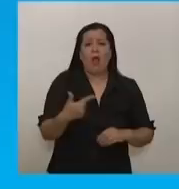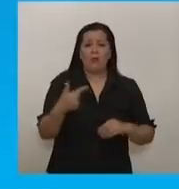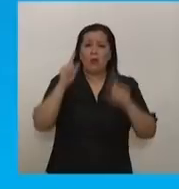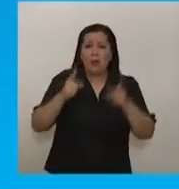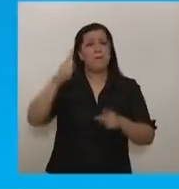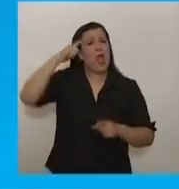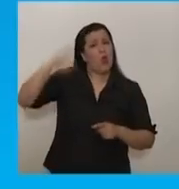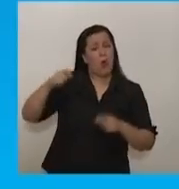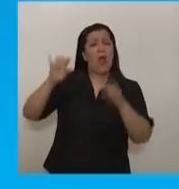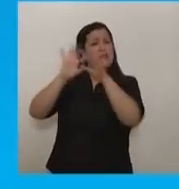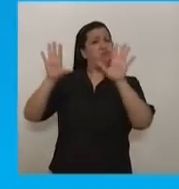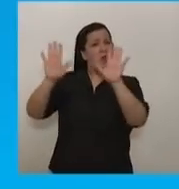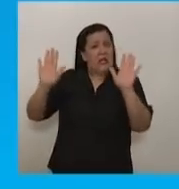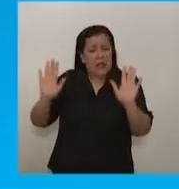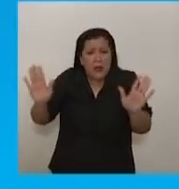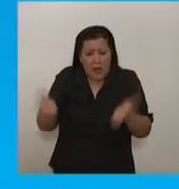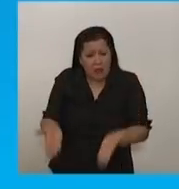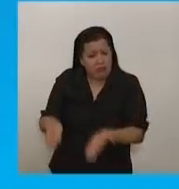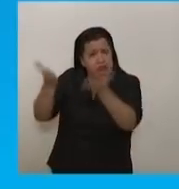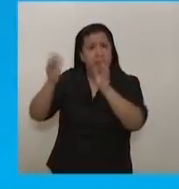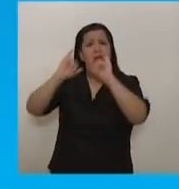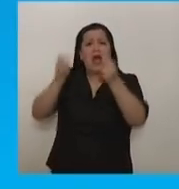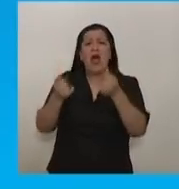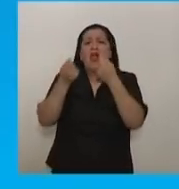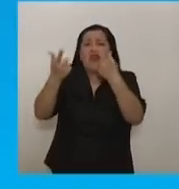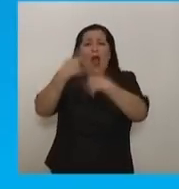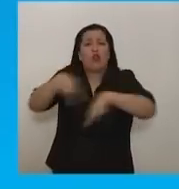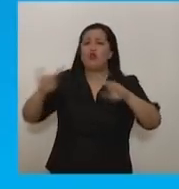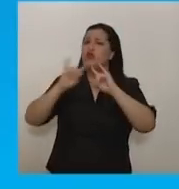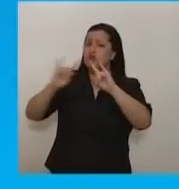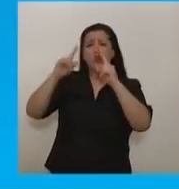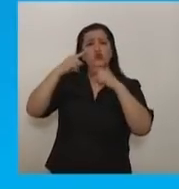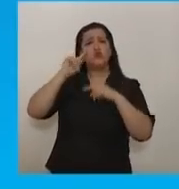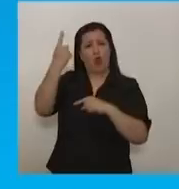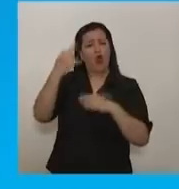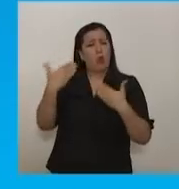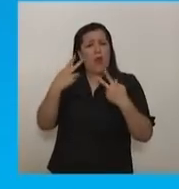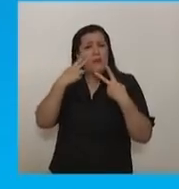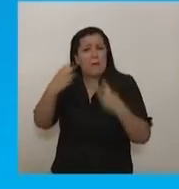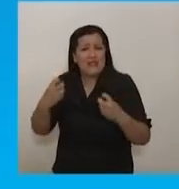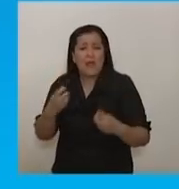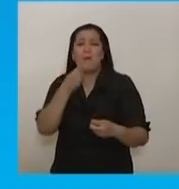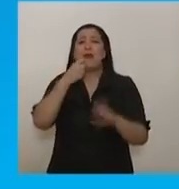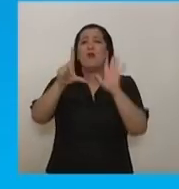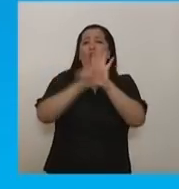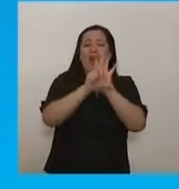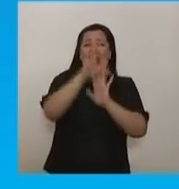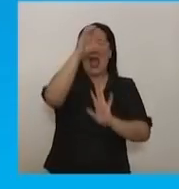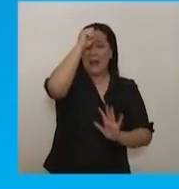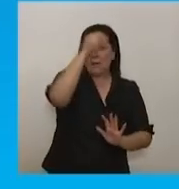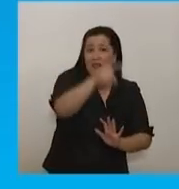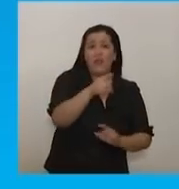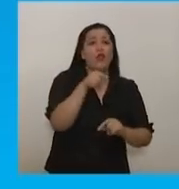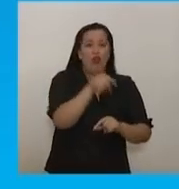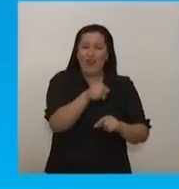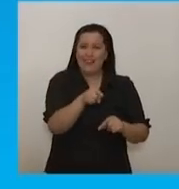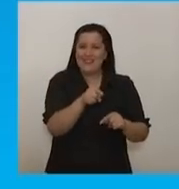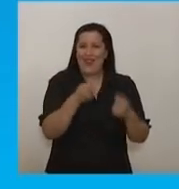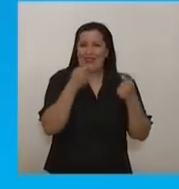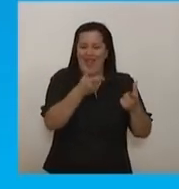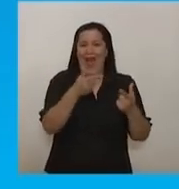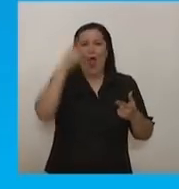los jueces y le dimos herramientas para que puedan investigar mejor. La ley del arrepentido es una de esas